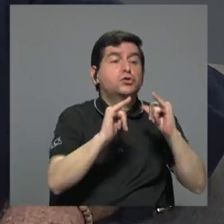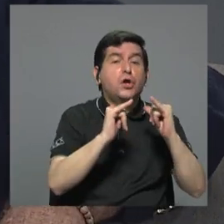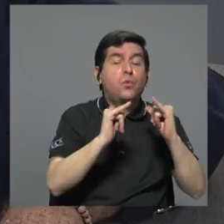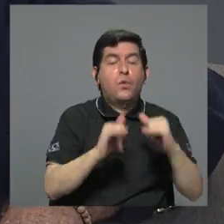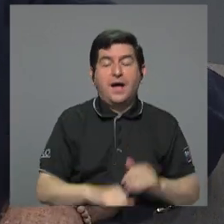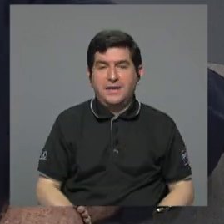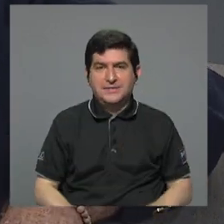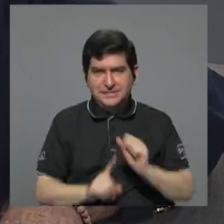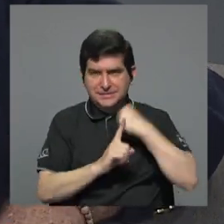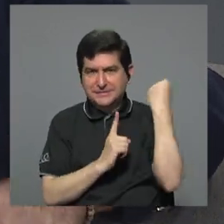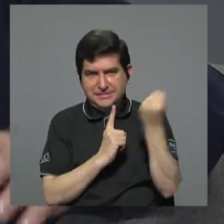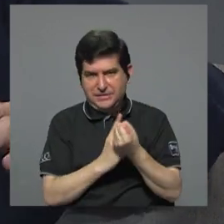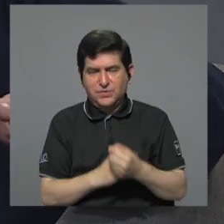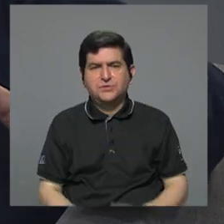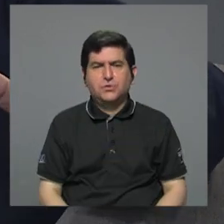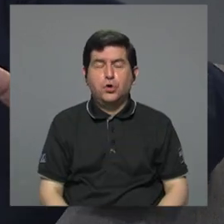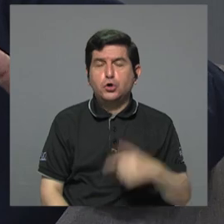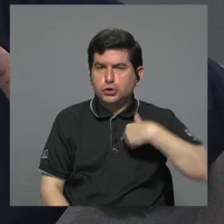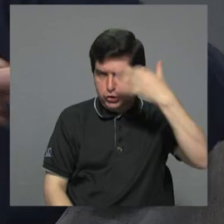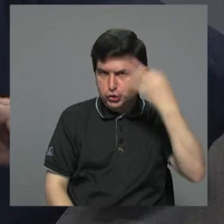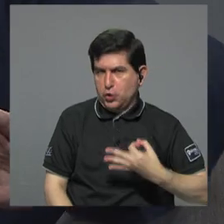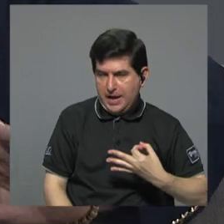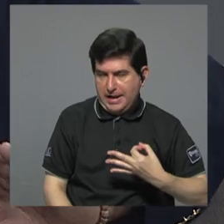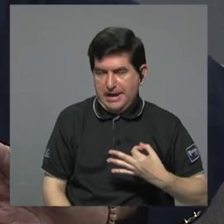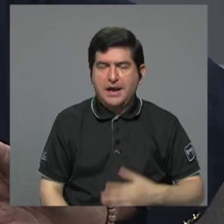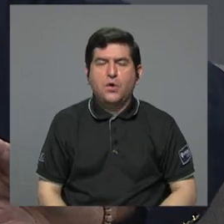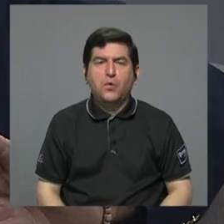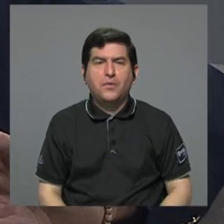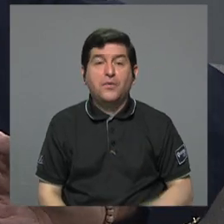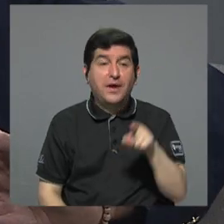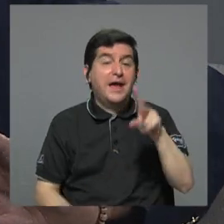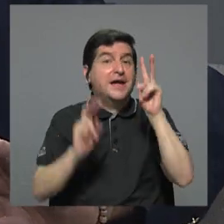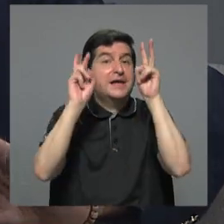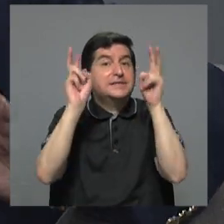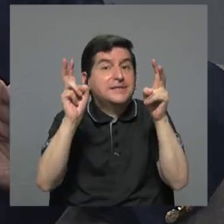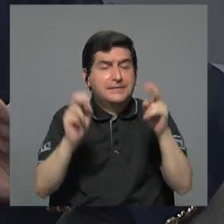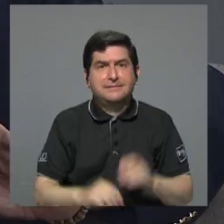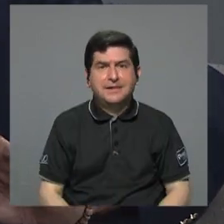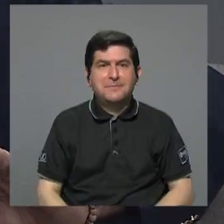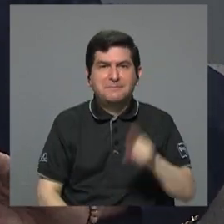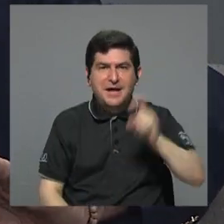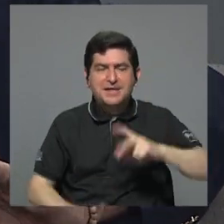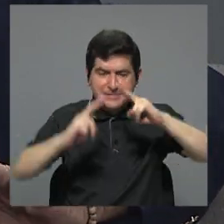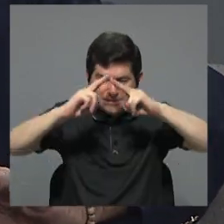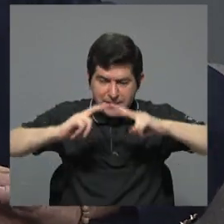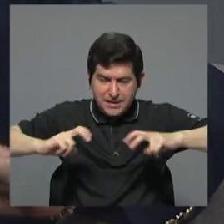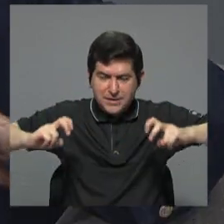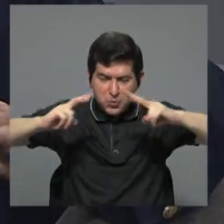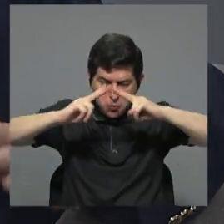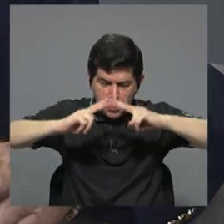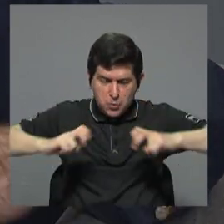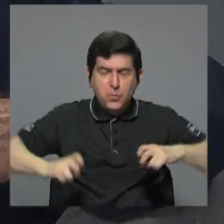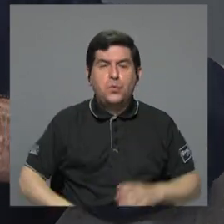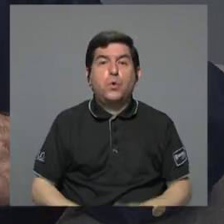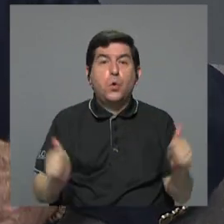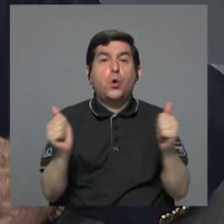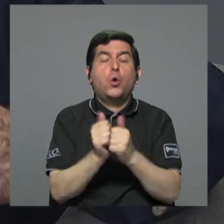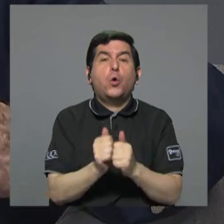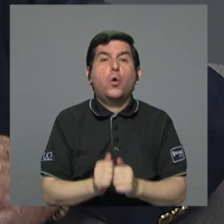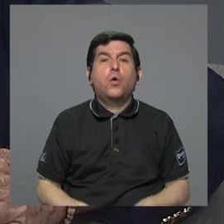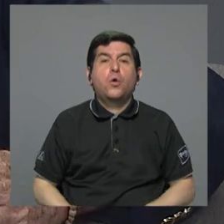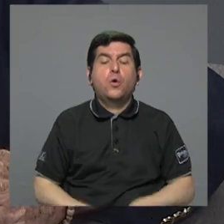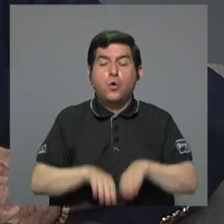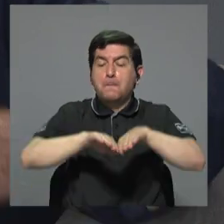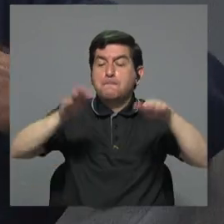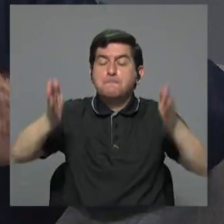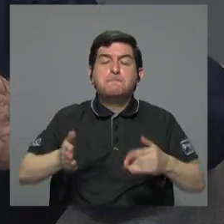rabo. Entonces, ¿a qué le pondrían impuestos? A me parece que ese tema es un tema que hay que revisarlo a la luz de unas mesas